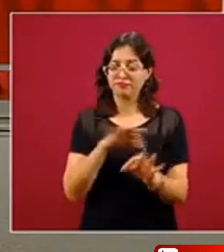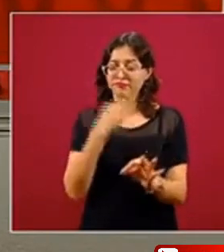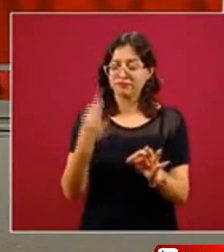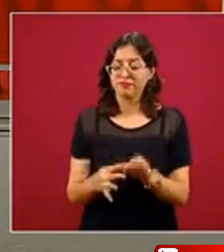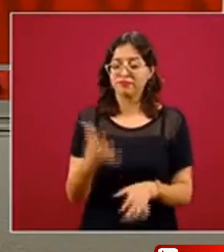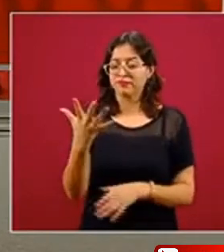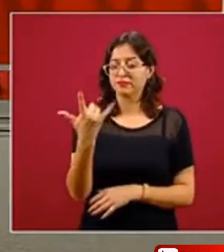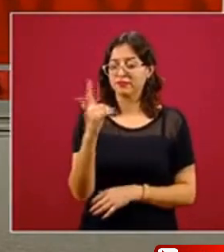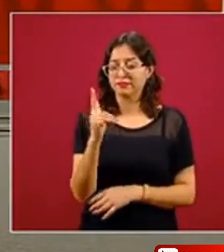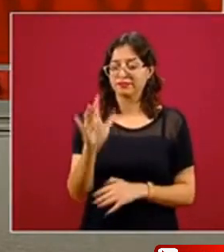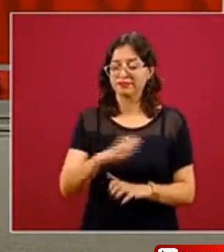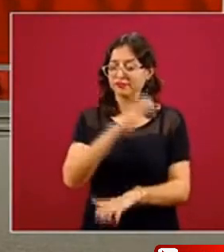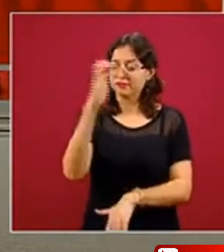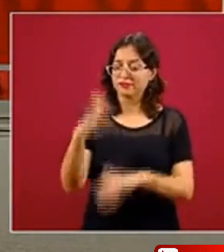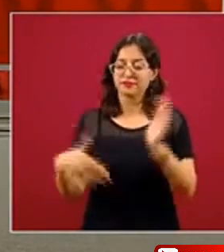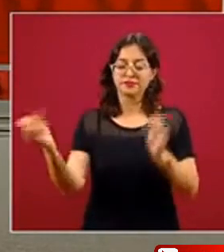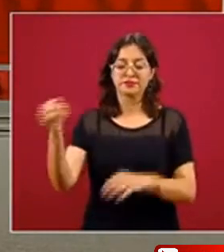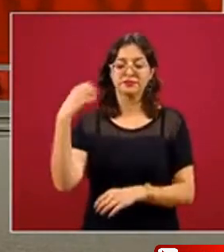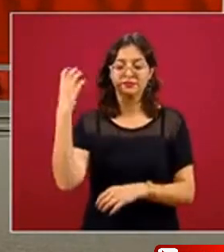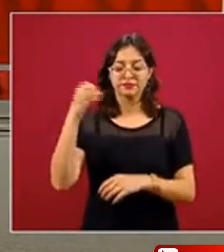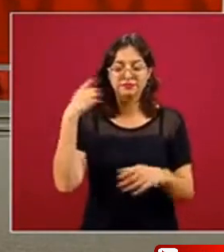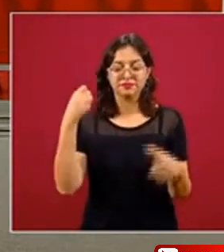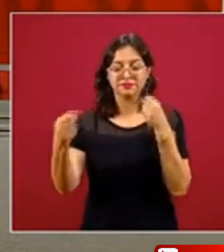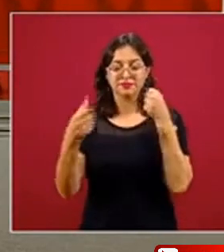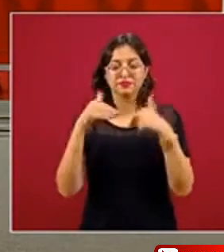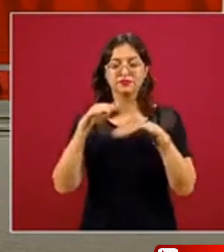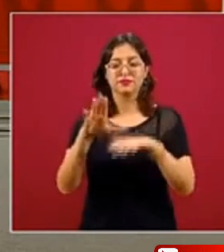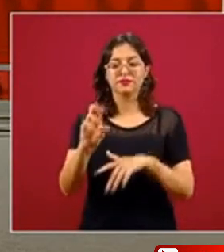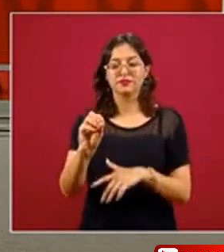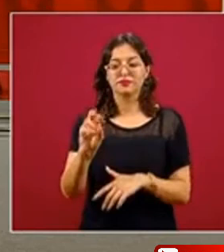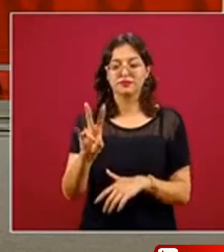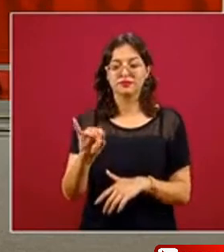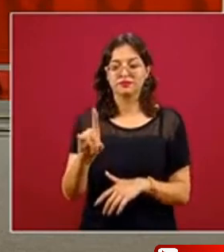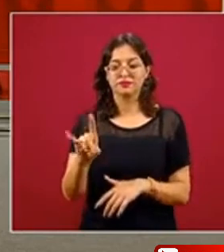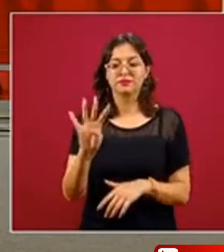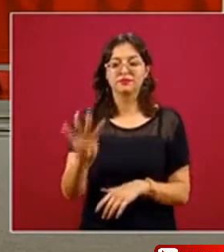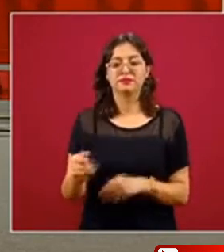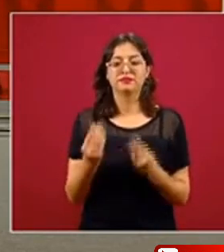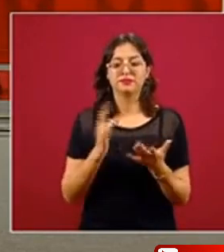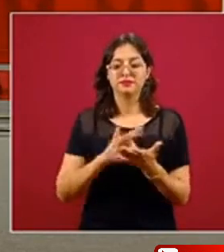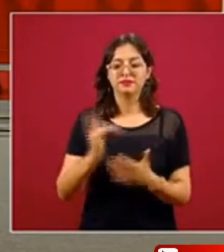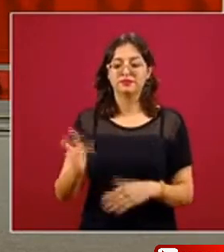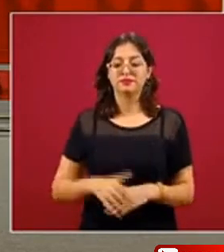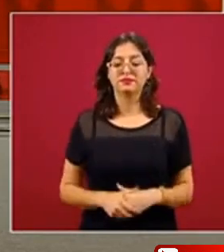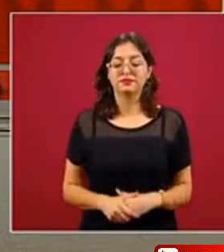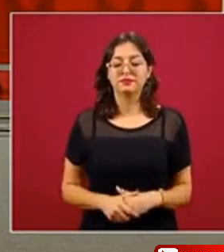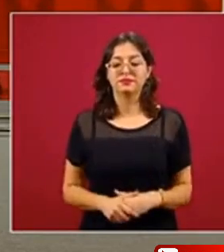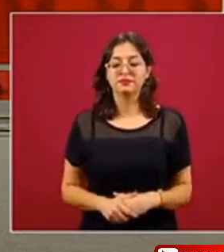5 de julio. Aquí termina la conferencia de prensa sobre COVID-19. Muchas gracias.